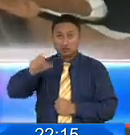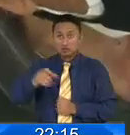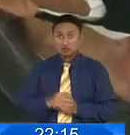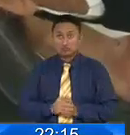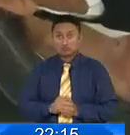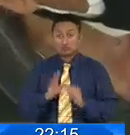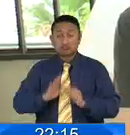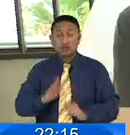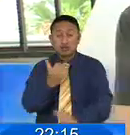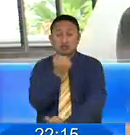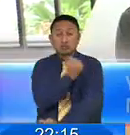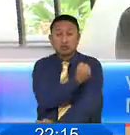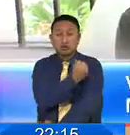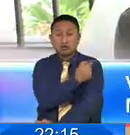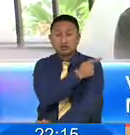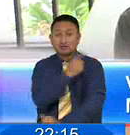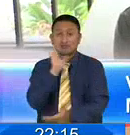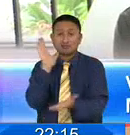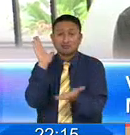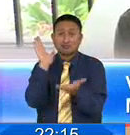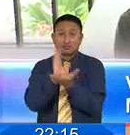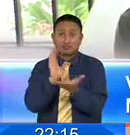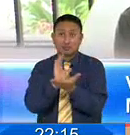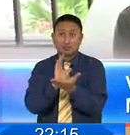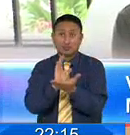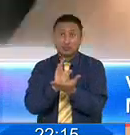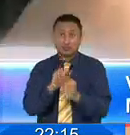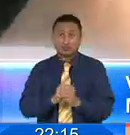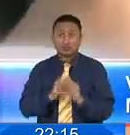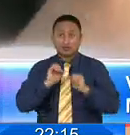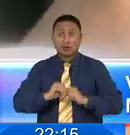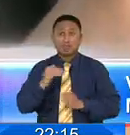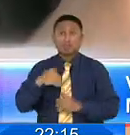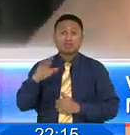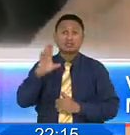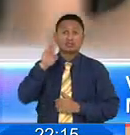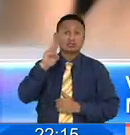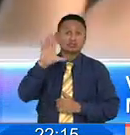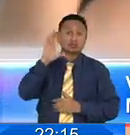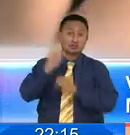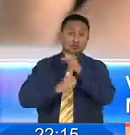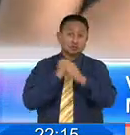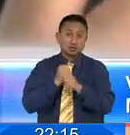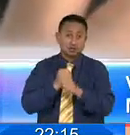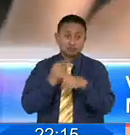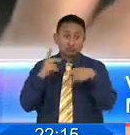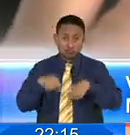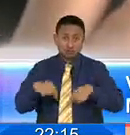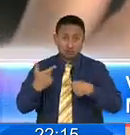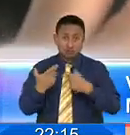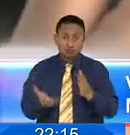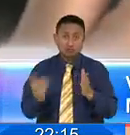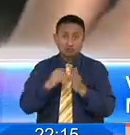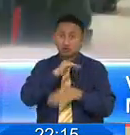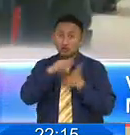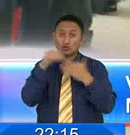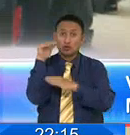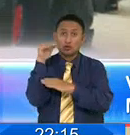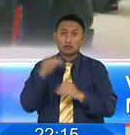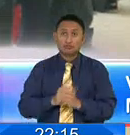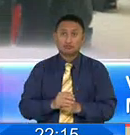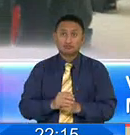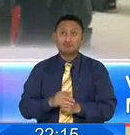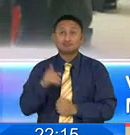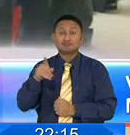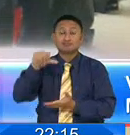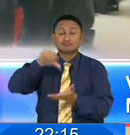los afiliados del Instituto Ecuatoriano de Seguridad Social, IES, mayores a 65 años, también se reanudó en todo el país. En el Centro de